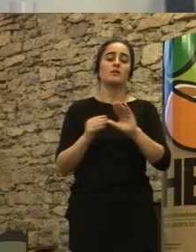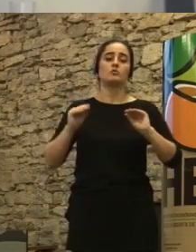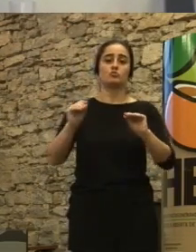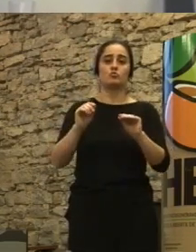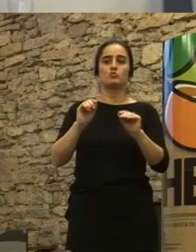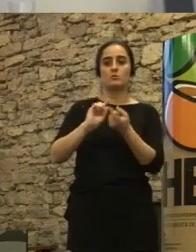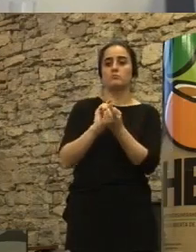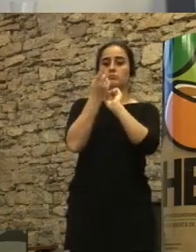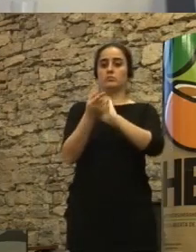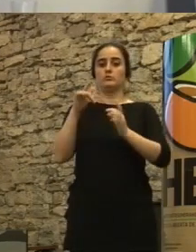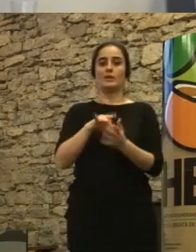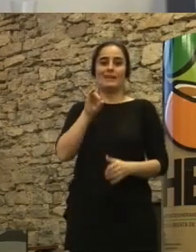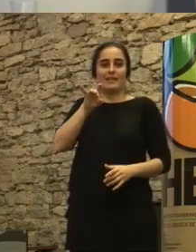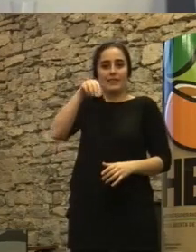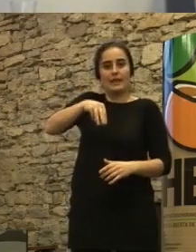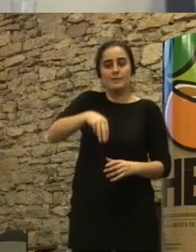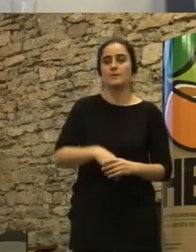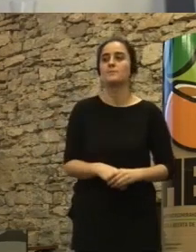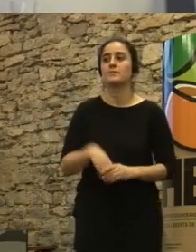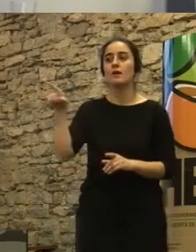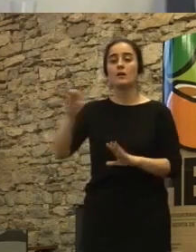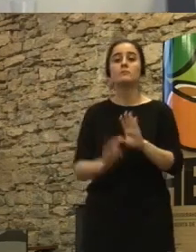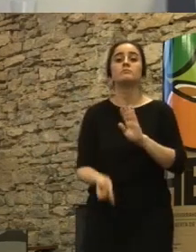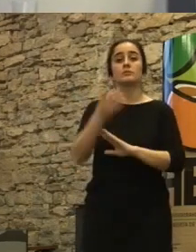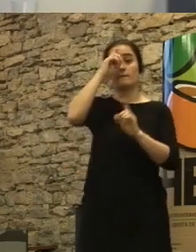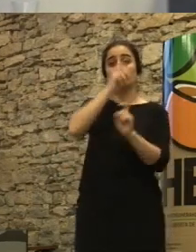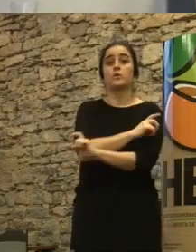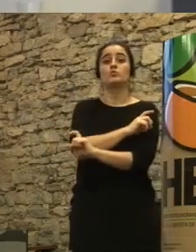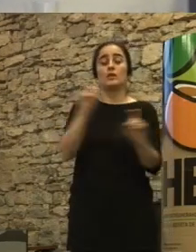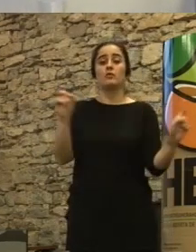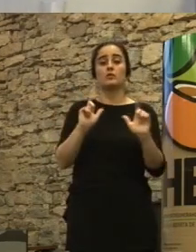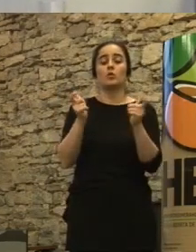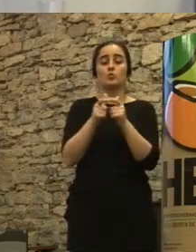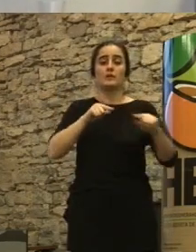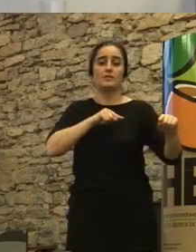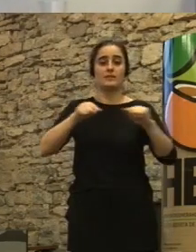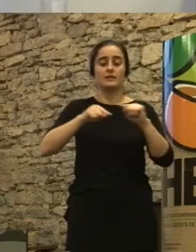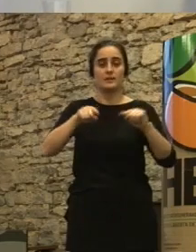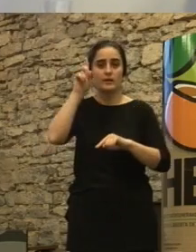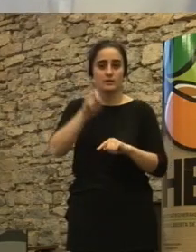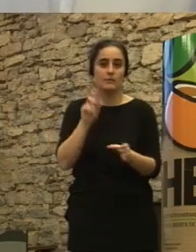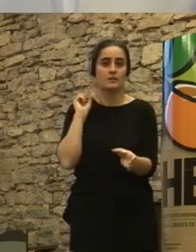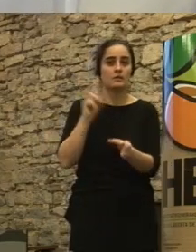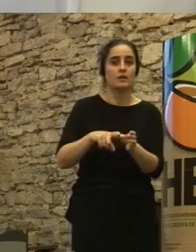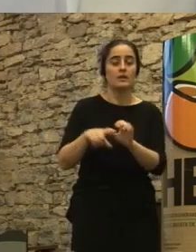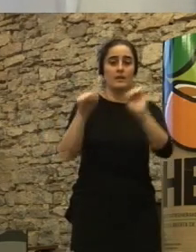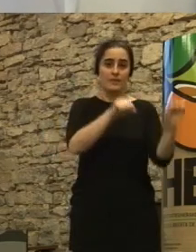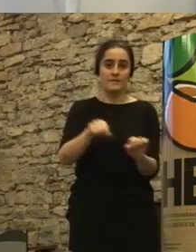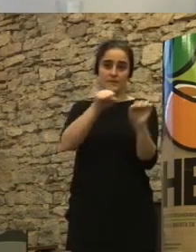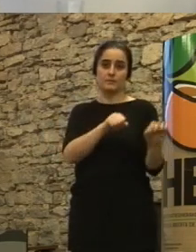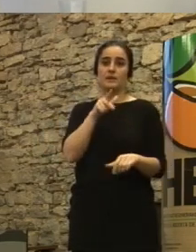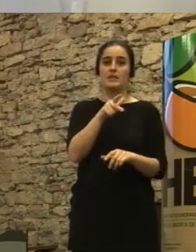supuso el 15M. Es miembro fundador y miembro de la Junta Directiva de la Plataforma en Defensa del Derecho